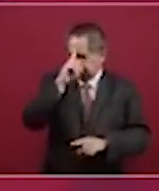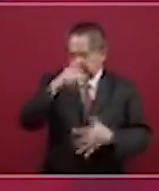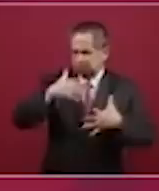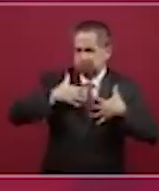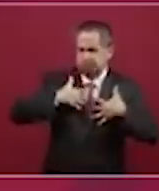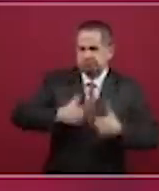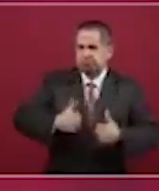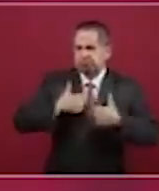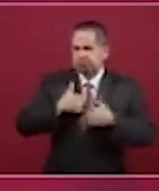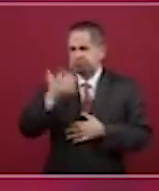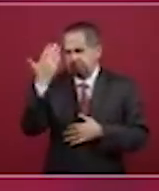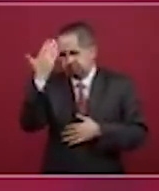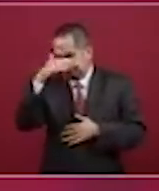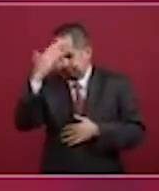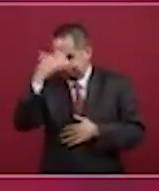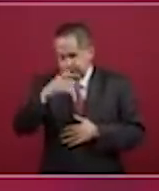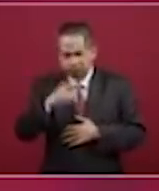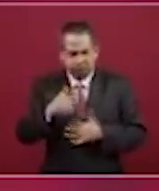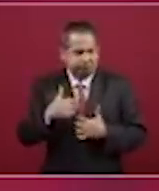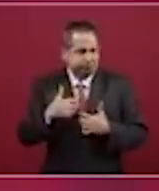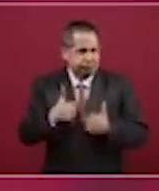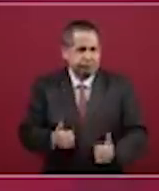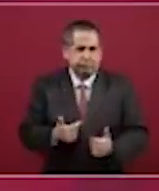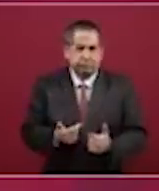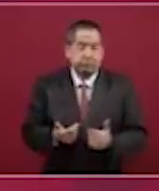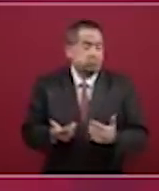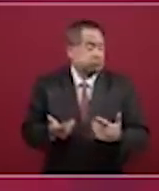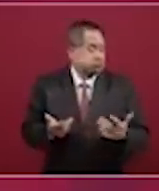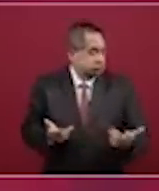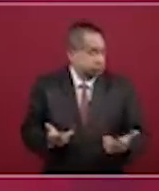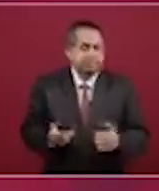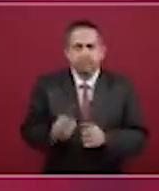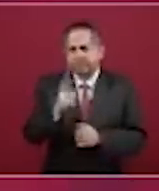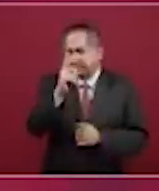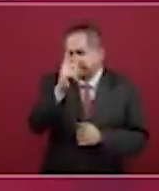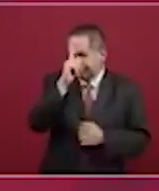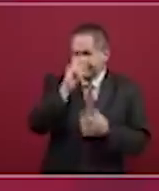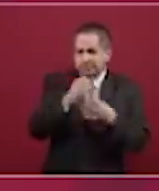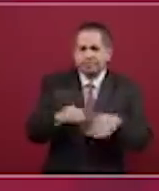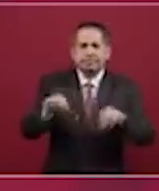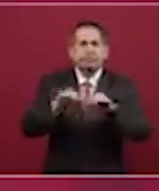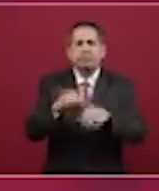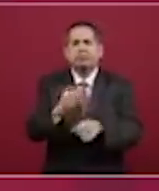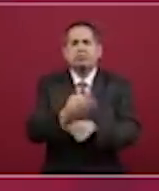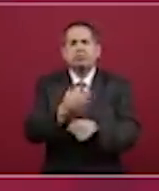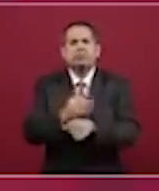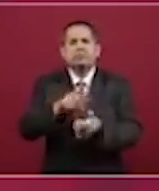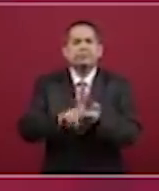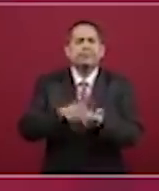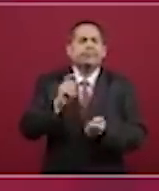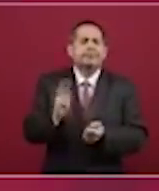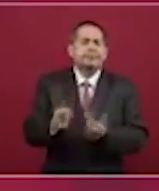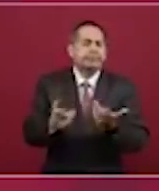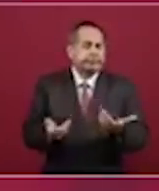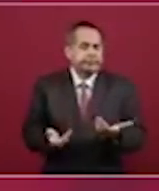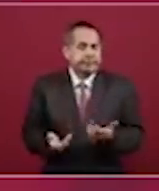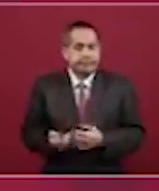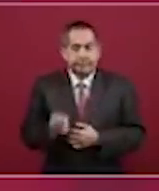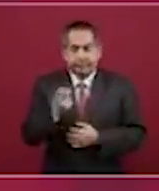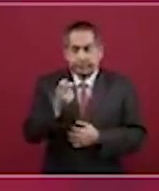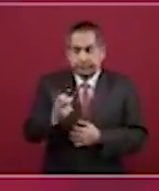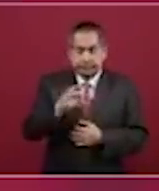consciente. Creo que lo más importante de nuestro tiempo es